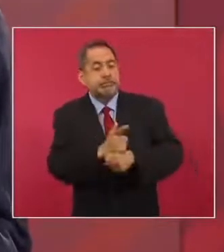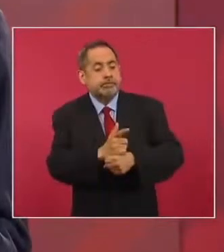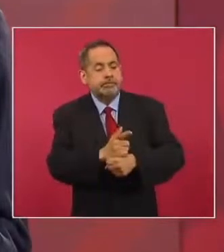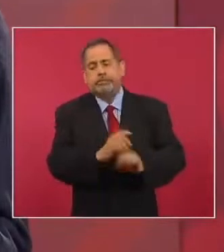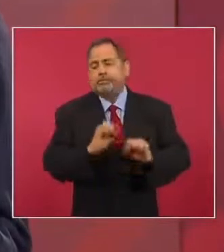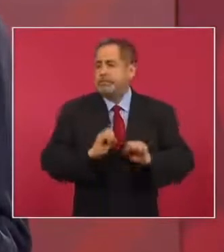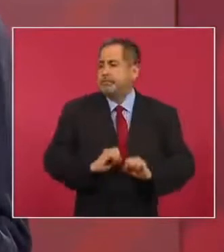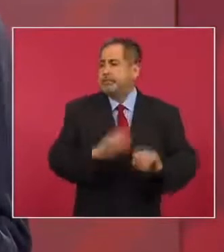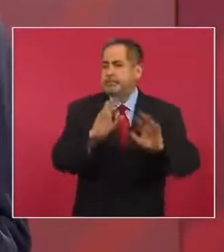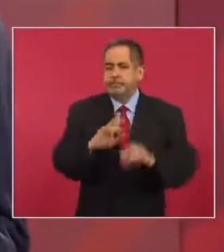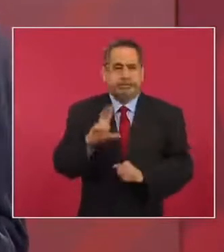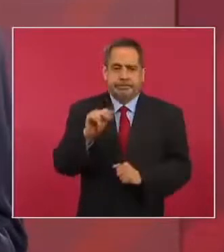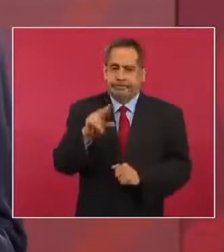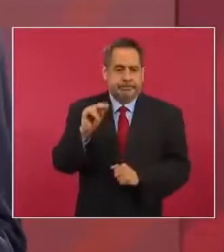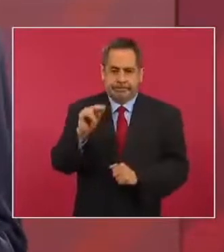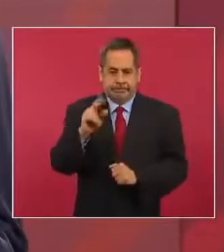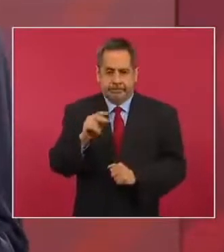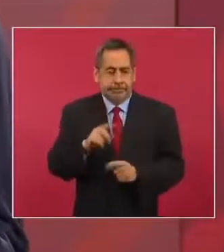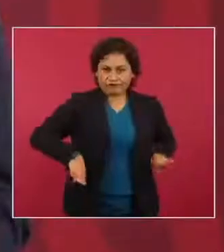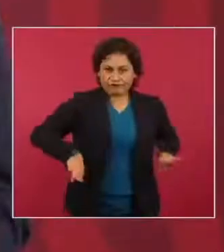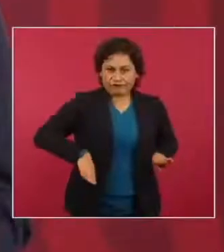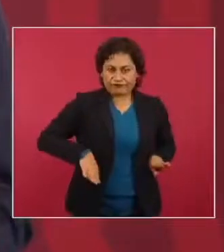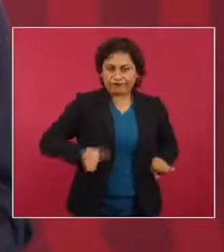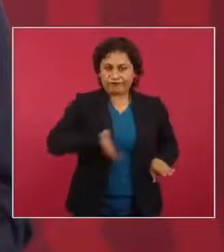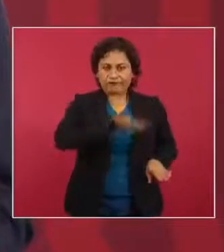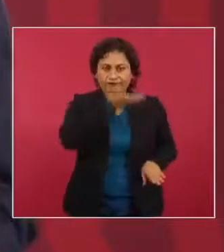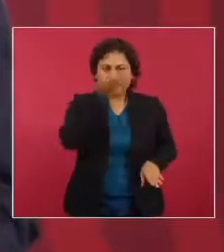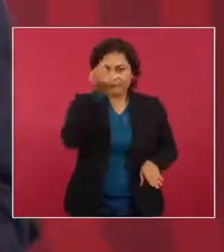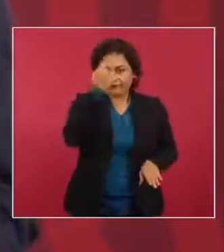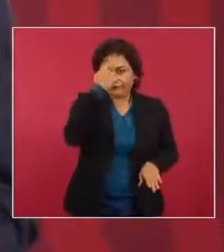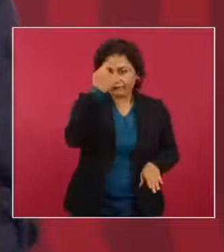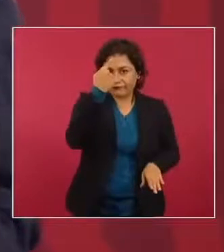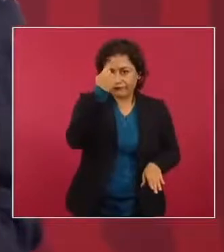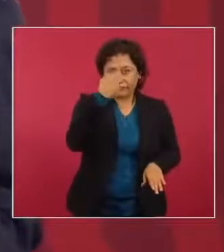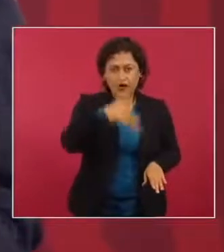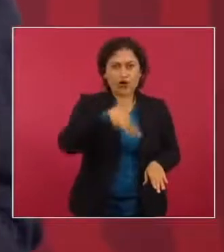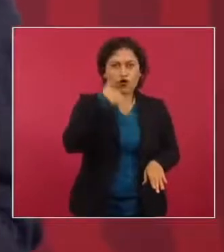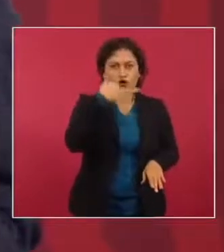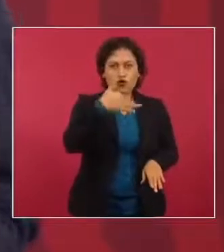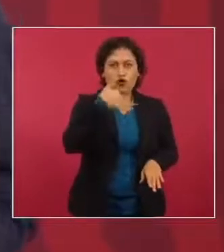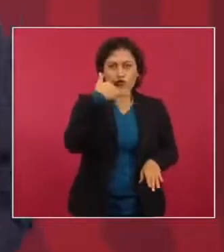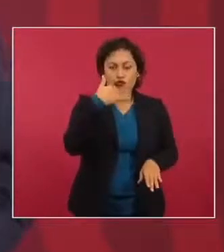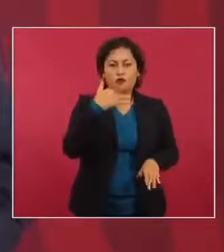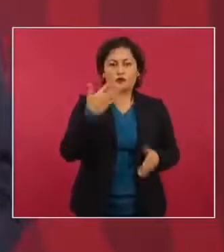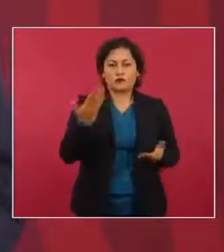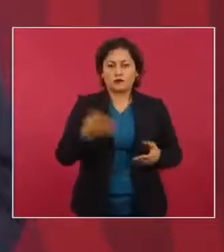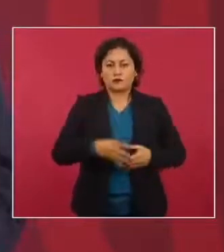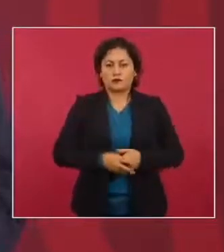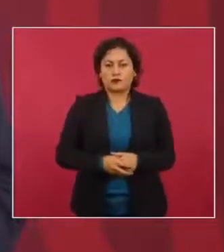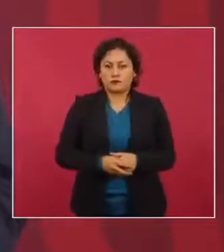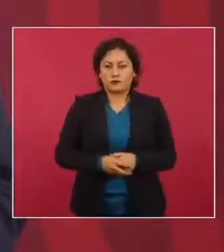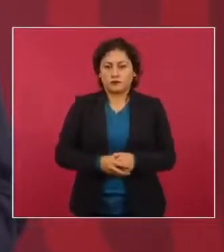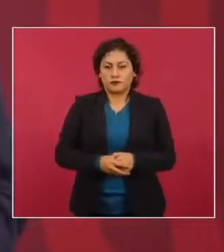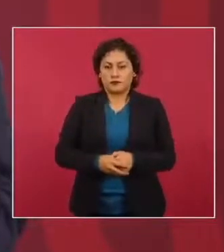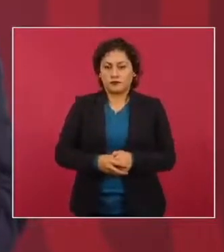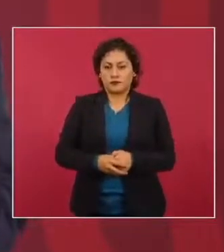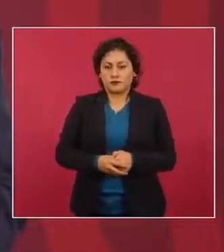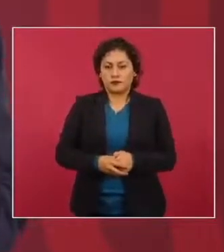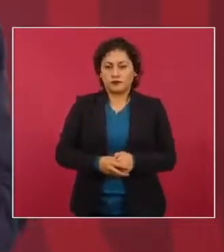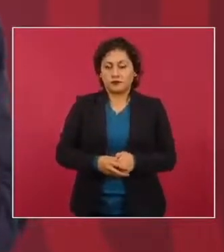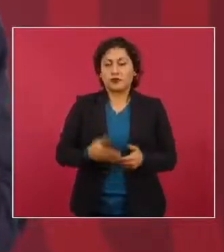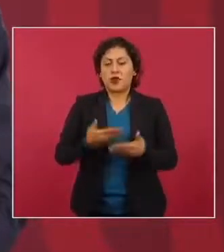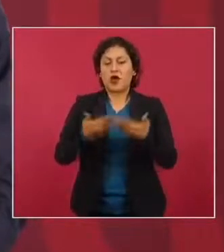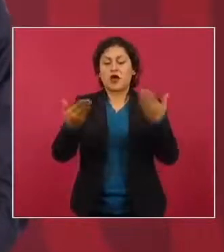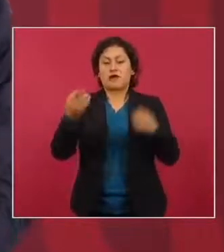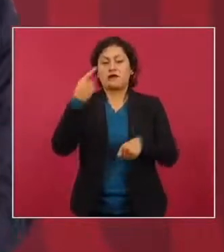no son crímenes de Estado y ahora hasta nos sorprende la actitud del jefe del